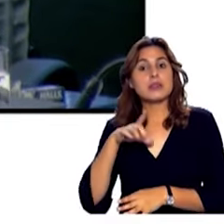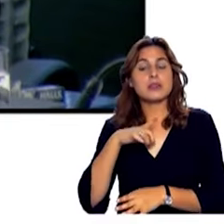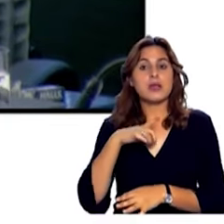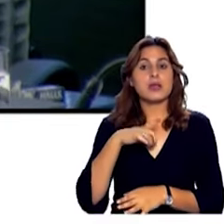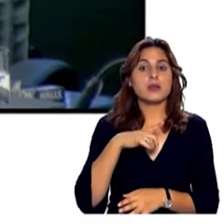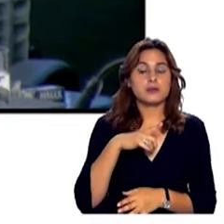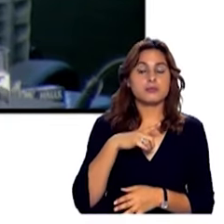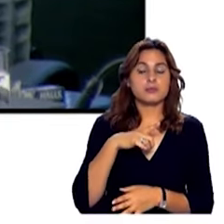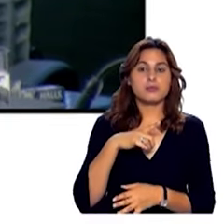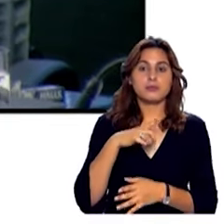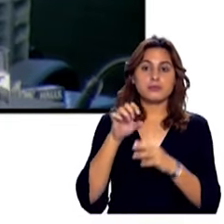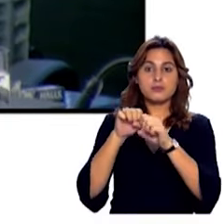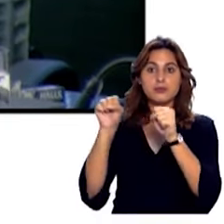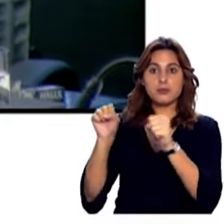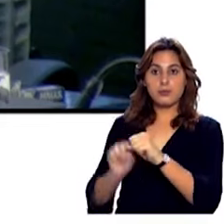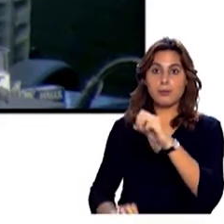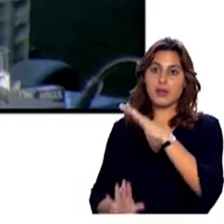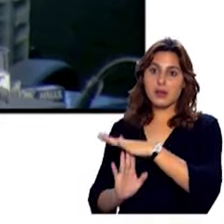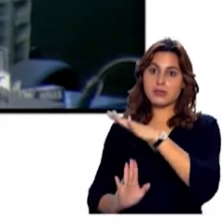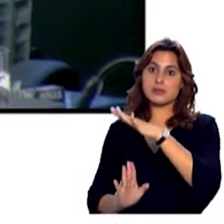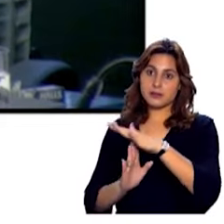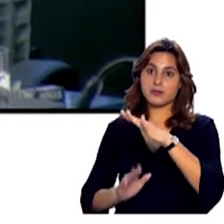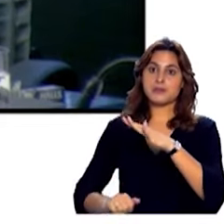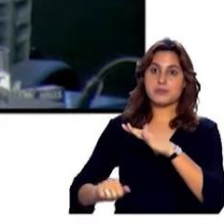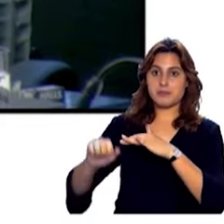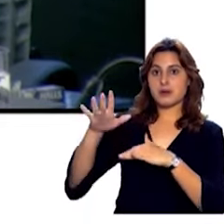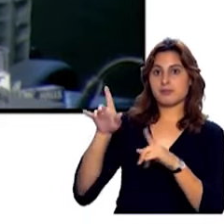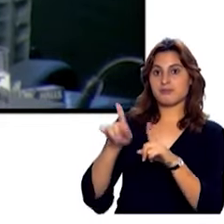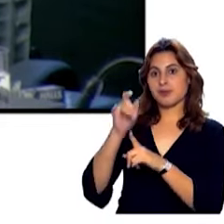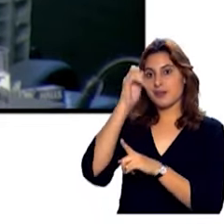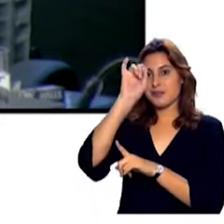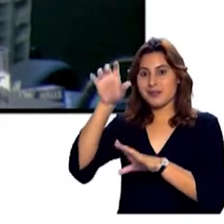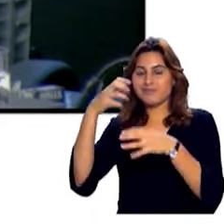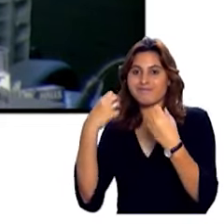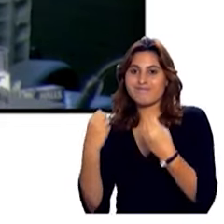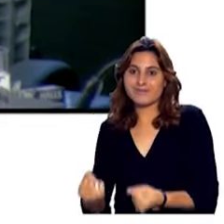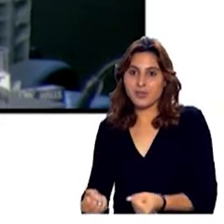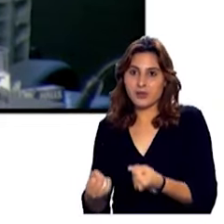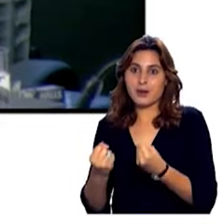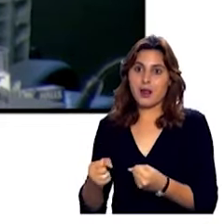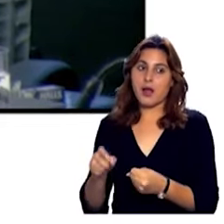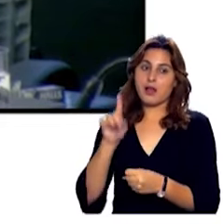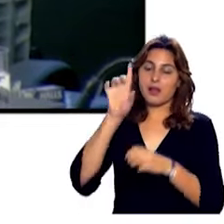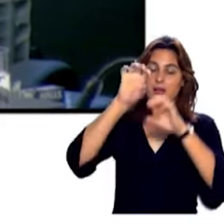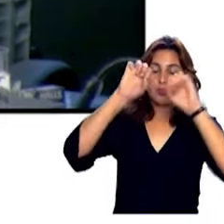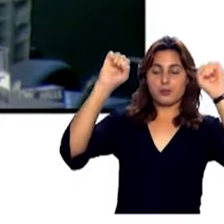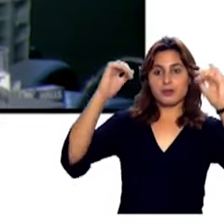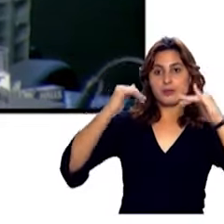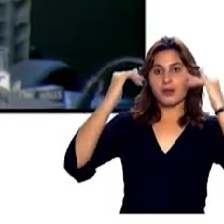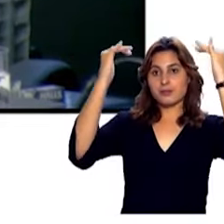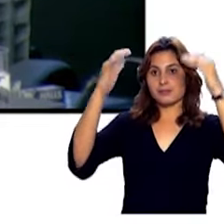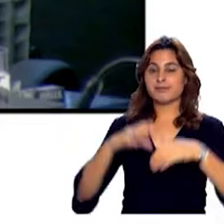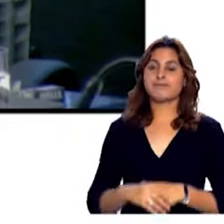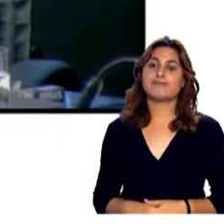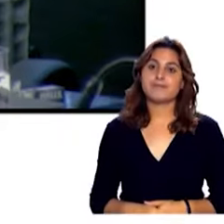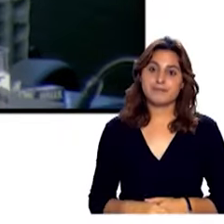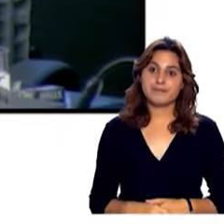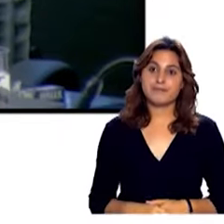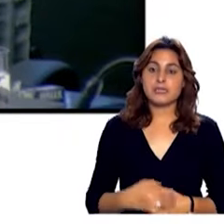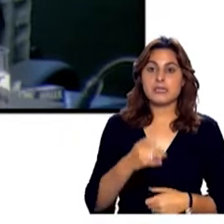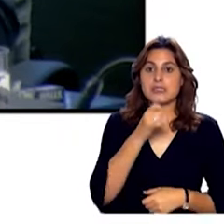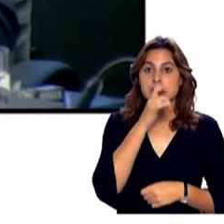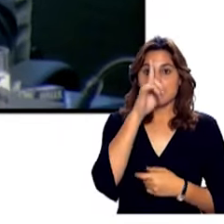para evitar la sobrecarga de tribunal porque si admiti un recurso de casación Unificado para todo volamos a tener el mismo